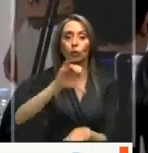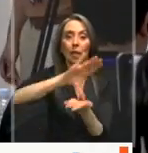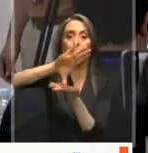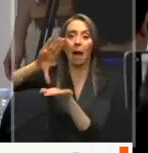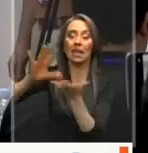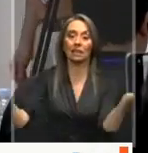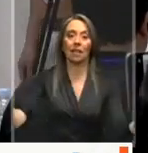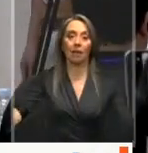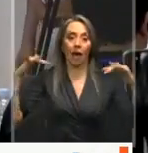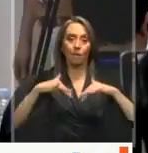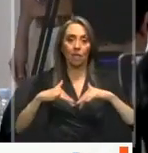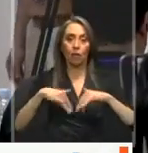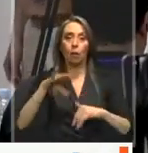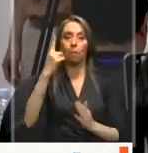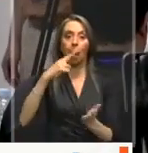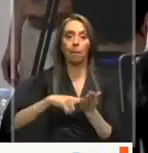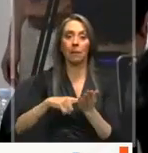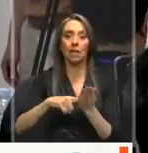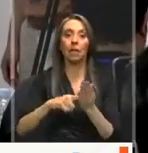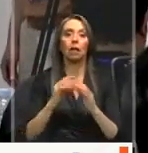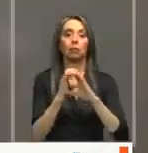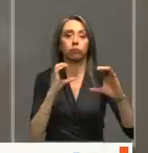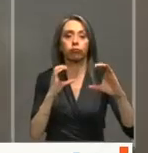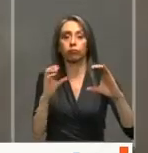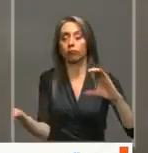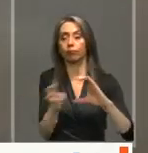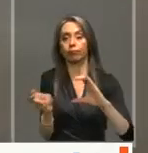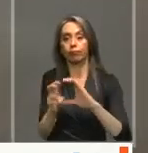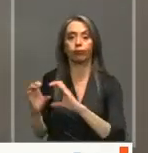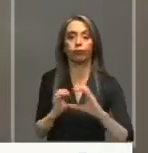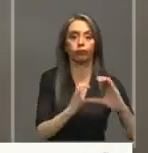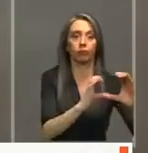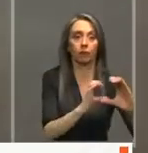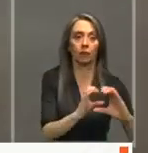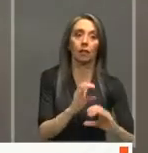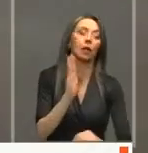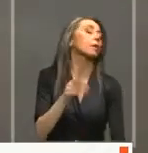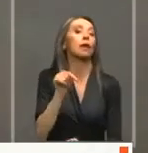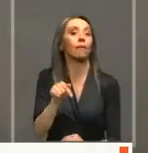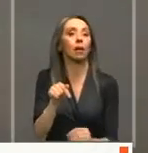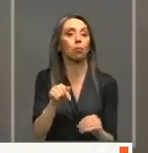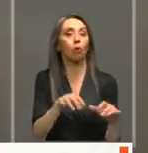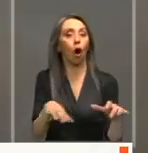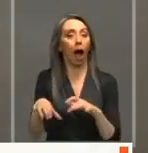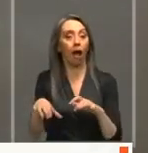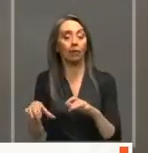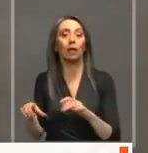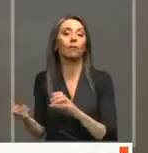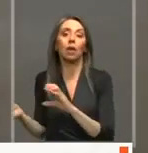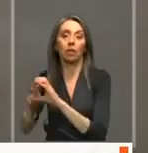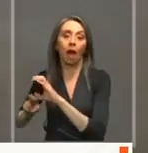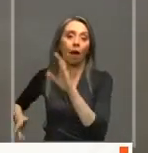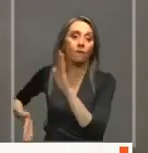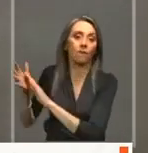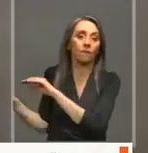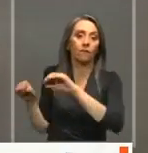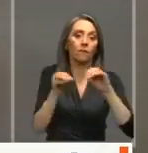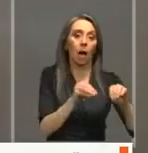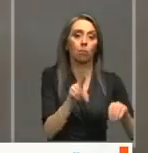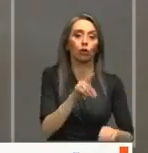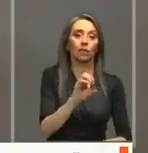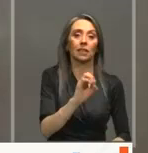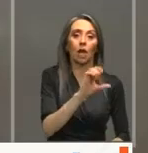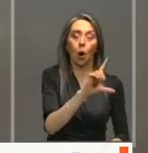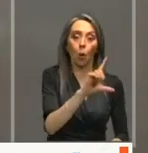se desplegarán más de 1.000 autobuses. Debemos salir de este evento y movernos a Seúl producto de la llegada del tifón que